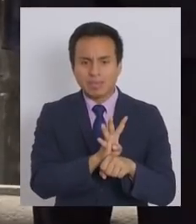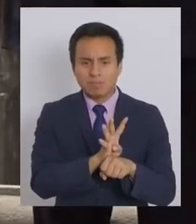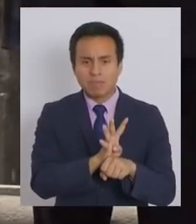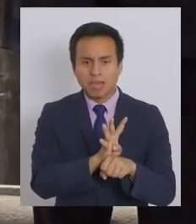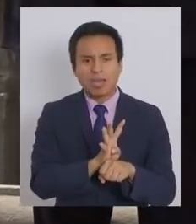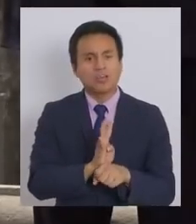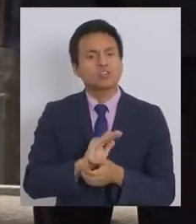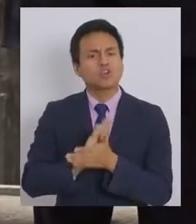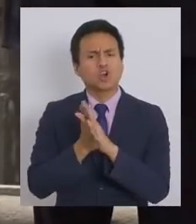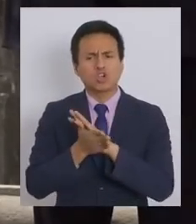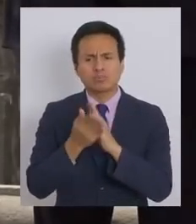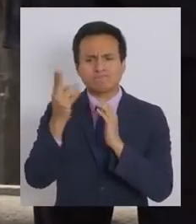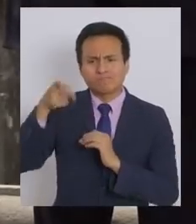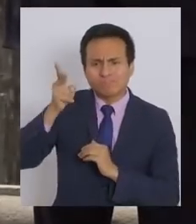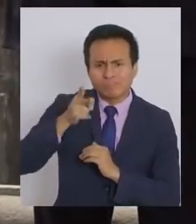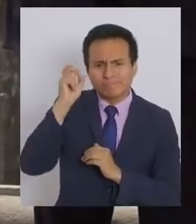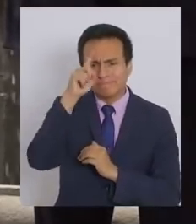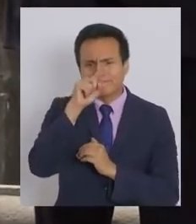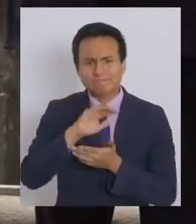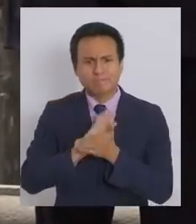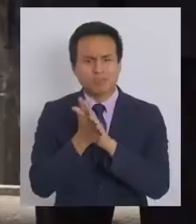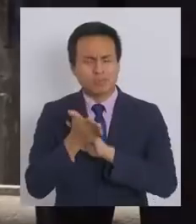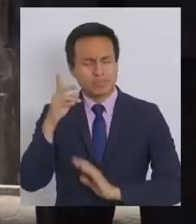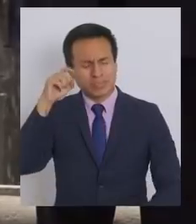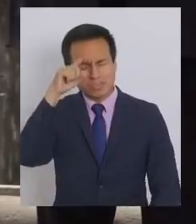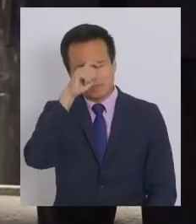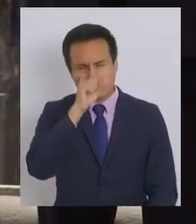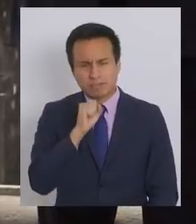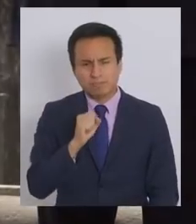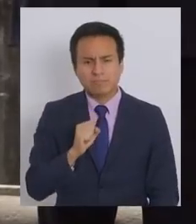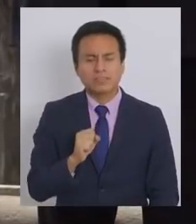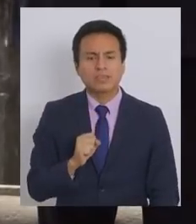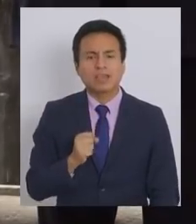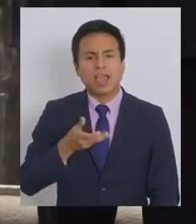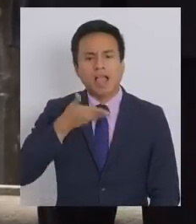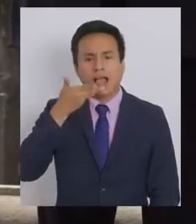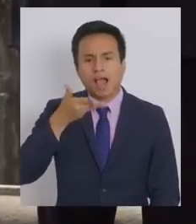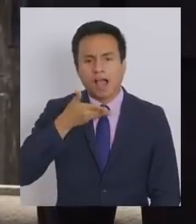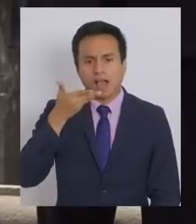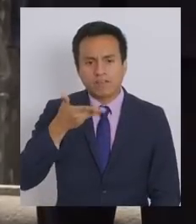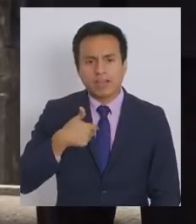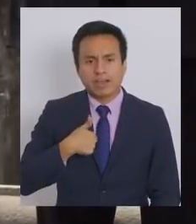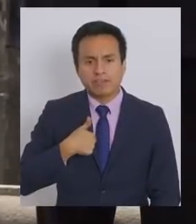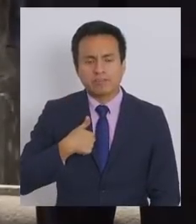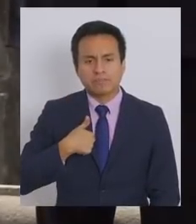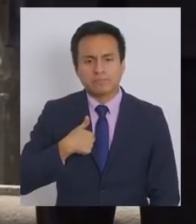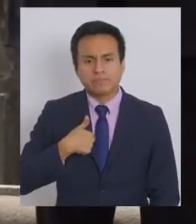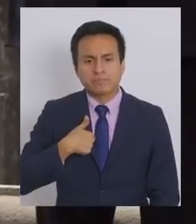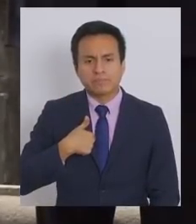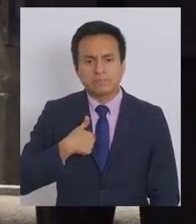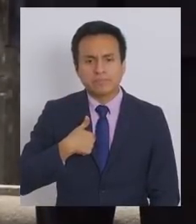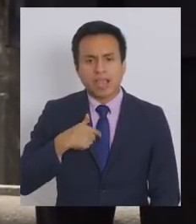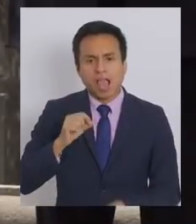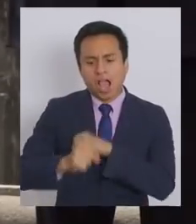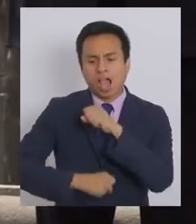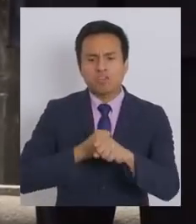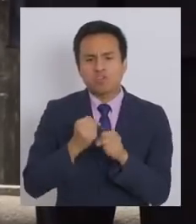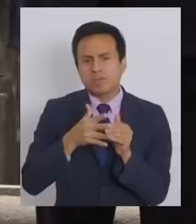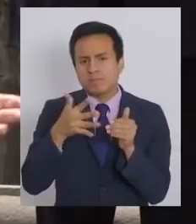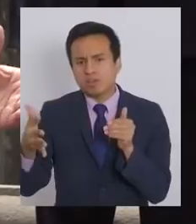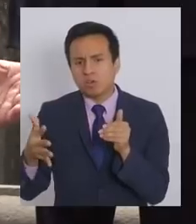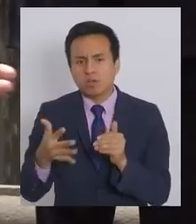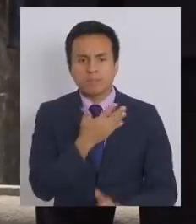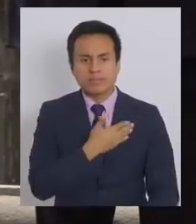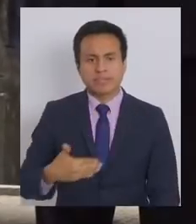donde todo está restringido y todo se hace más difícil. He hablado en este año y pico que llevo de presidente